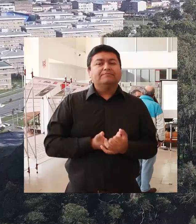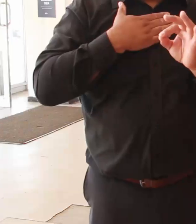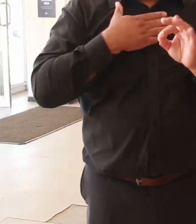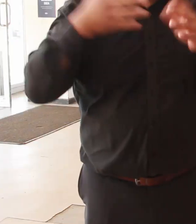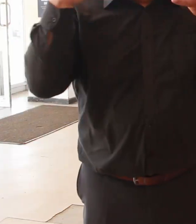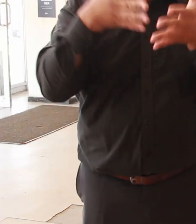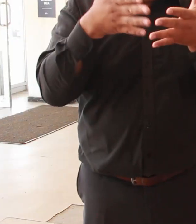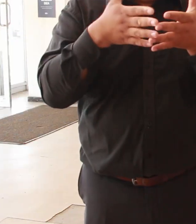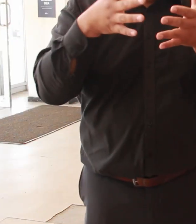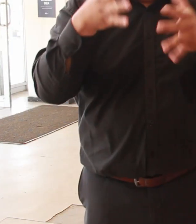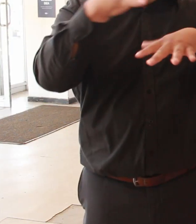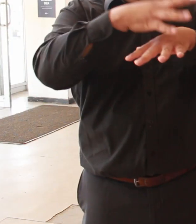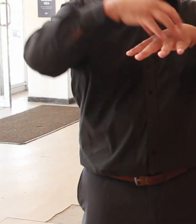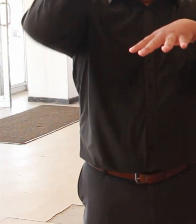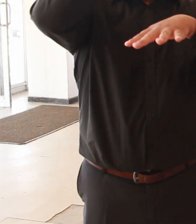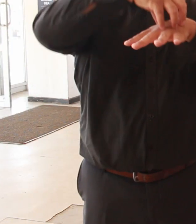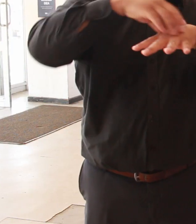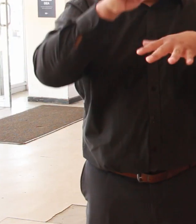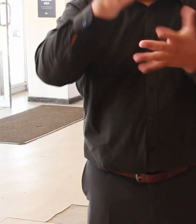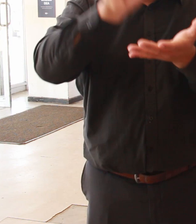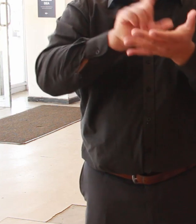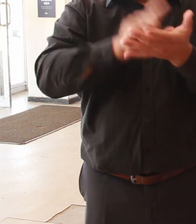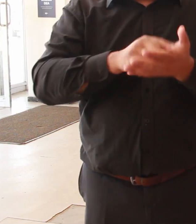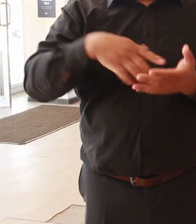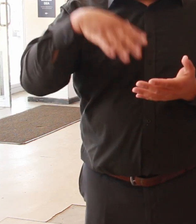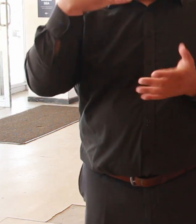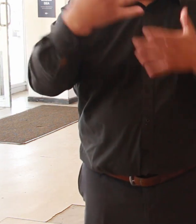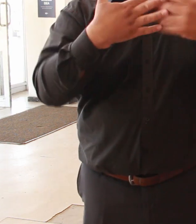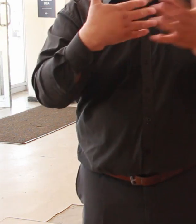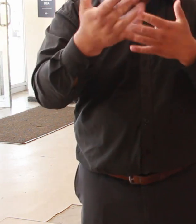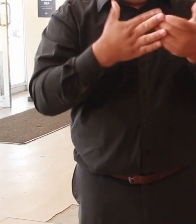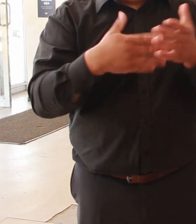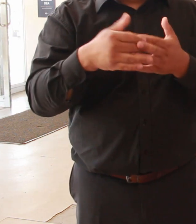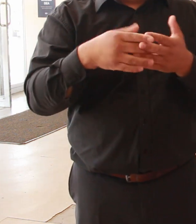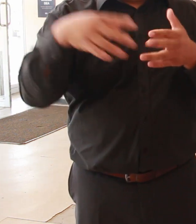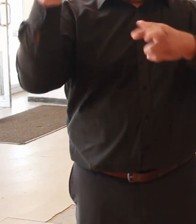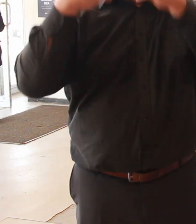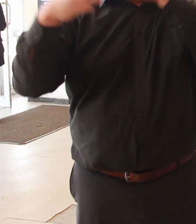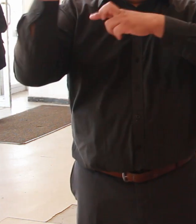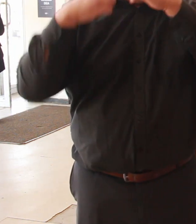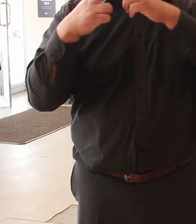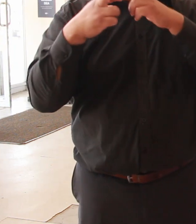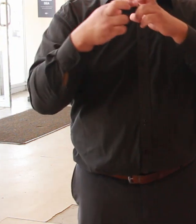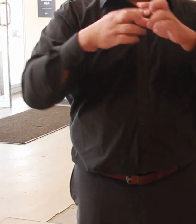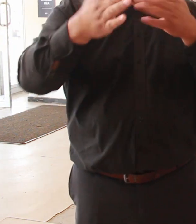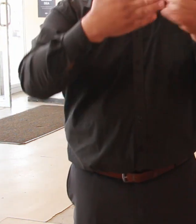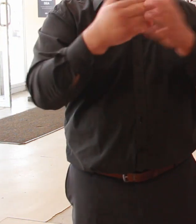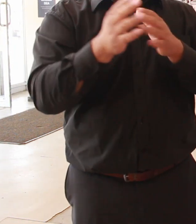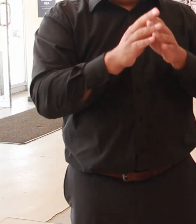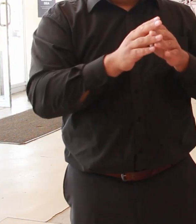No solo es un cerro, sino que tiene ahí un alto valor natural, es un patrimonio en la